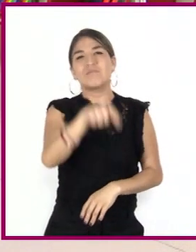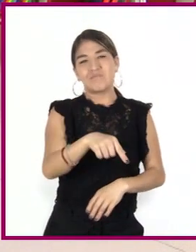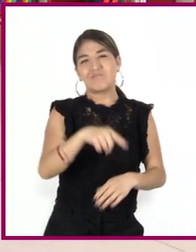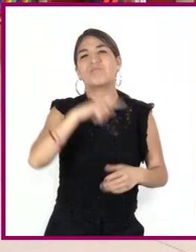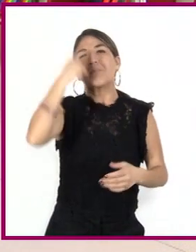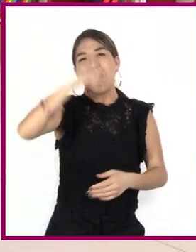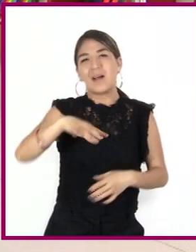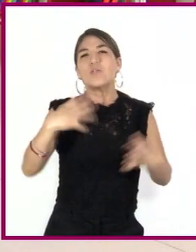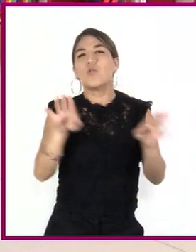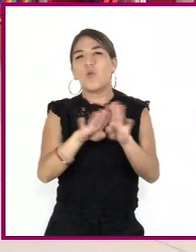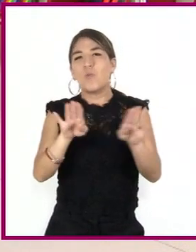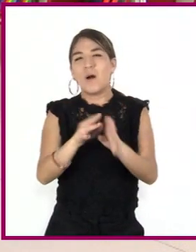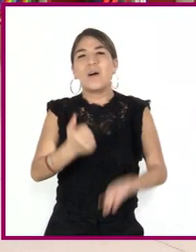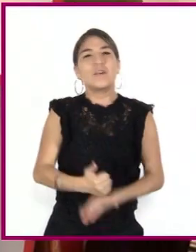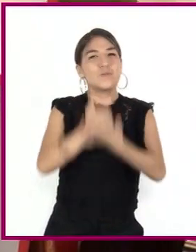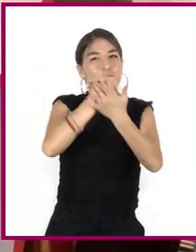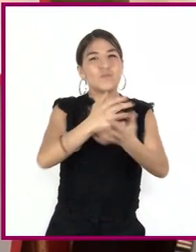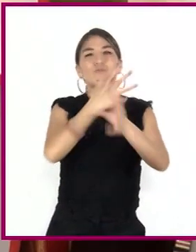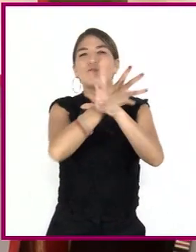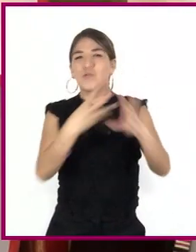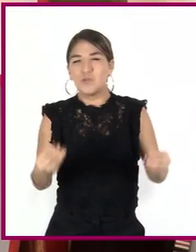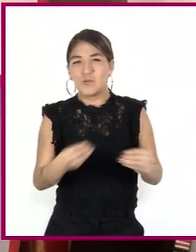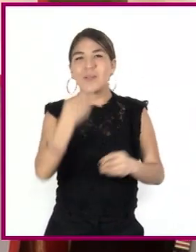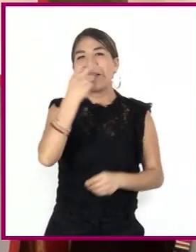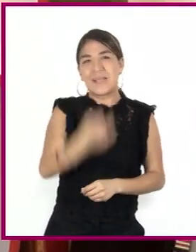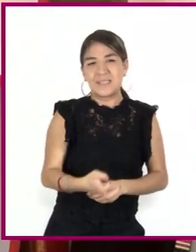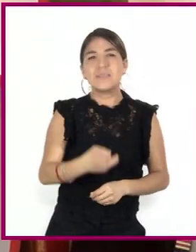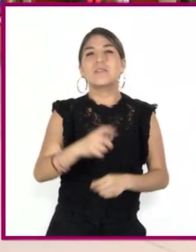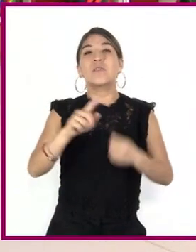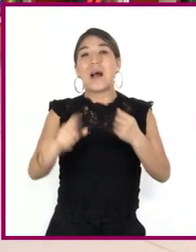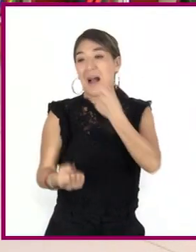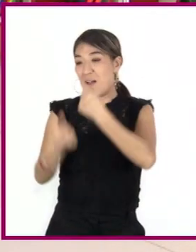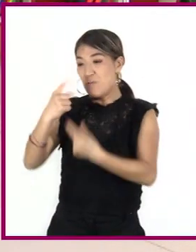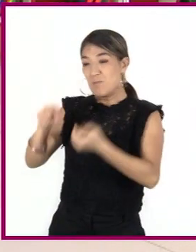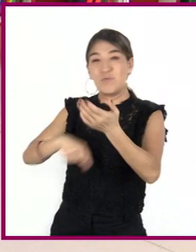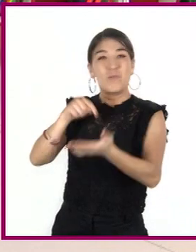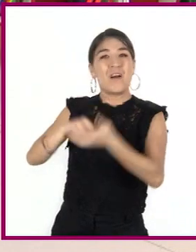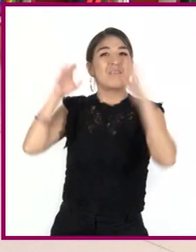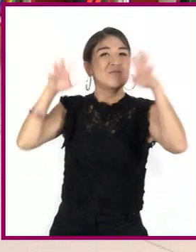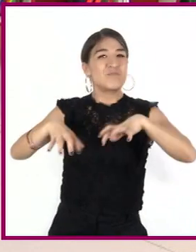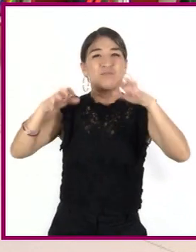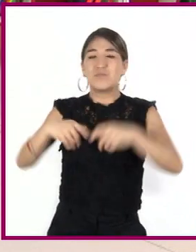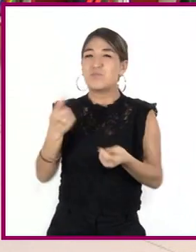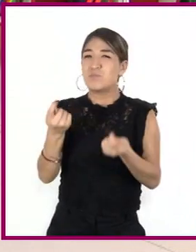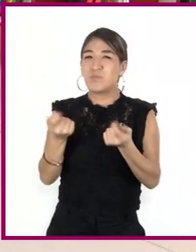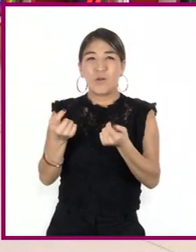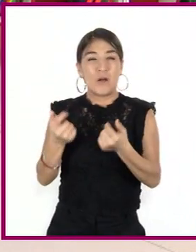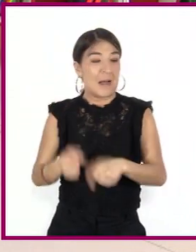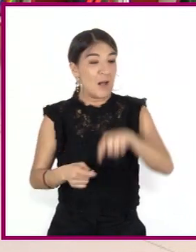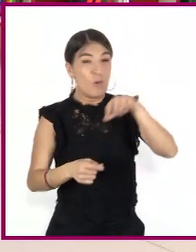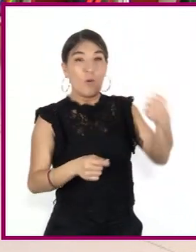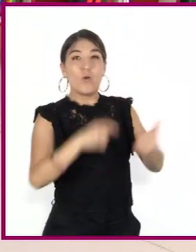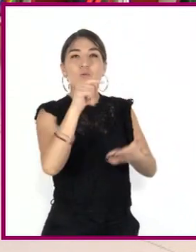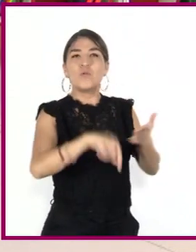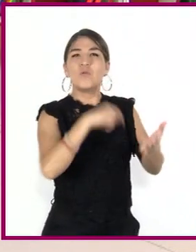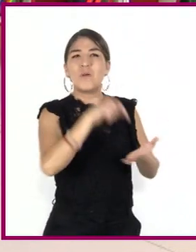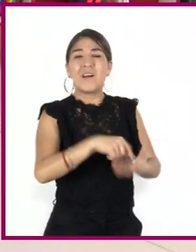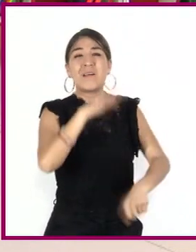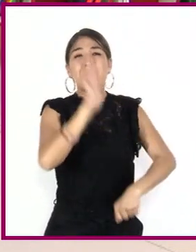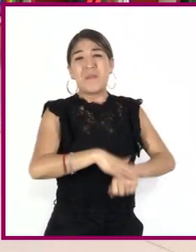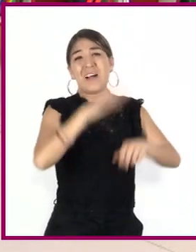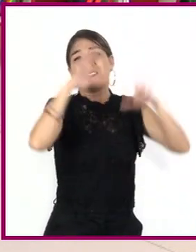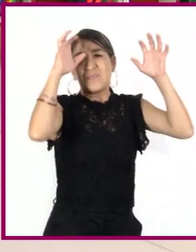nuestra búsqueda de soluciones. Pues mientras en algunos lugares llueve muy pocas veces, en otros la cantidad de precipitaciones